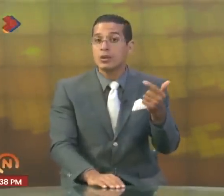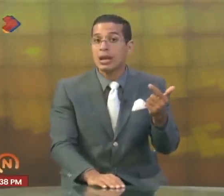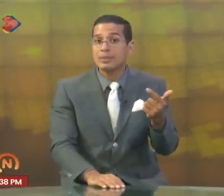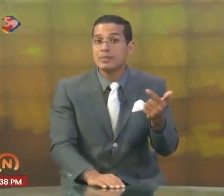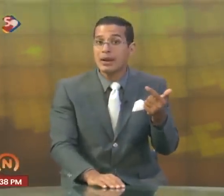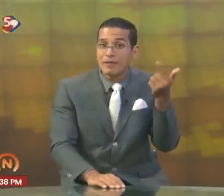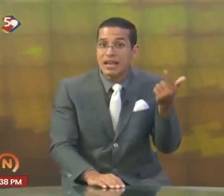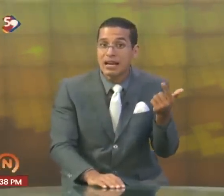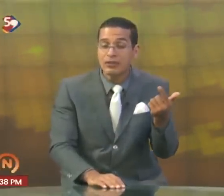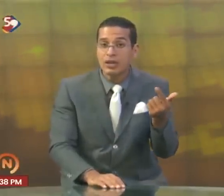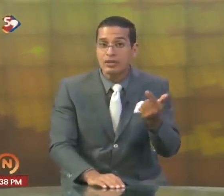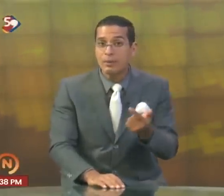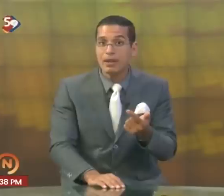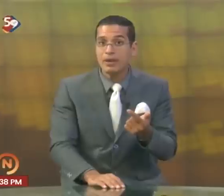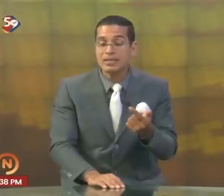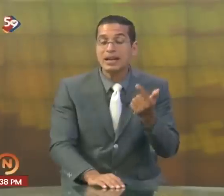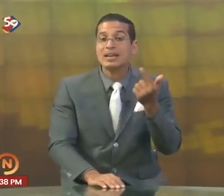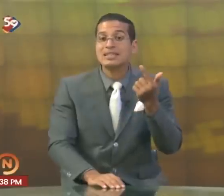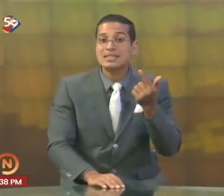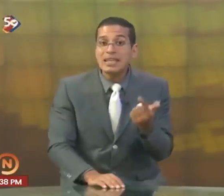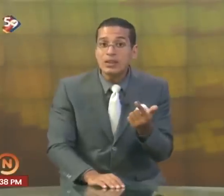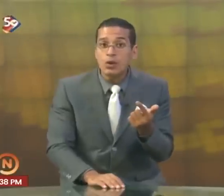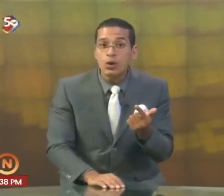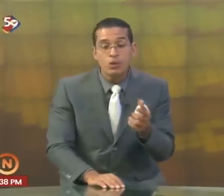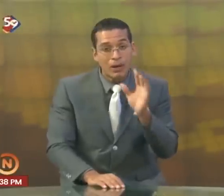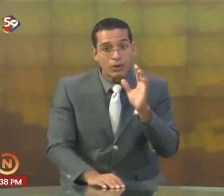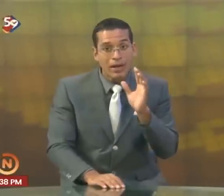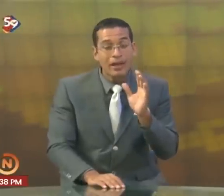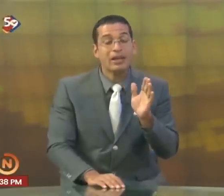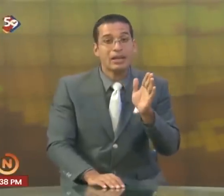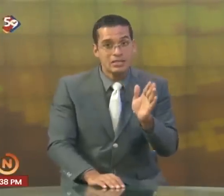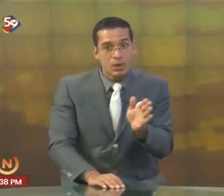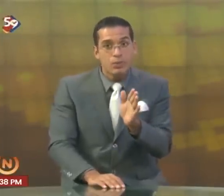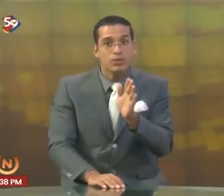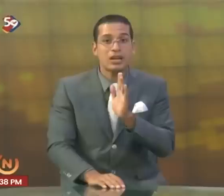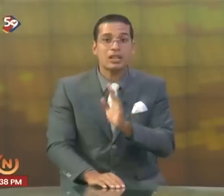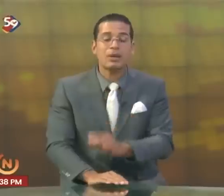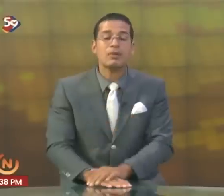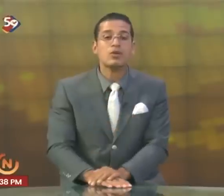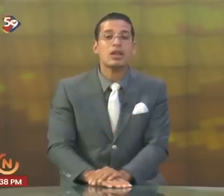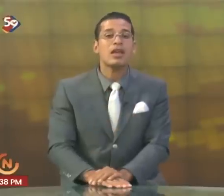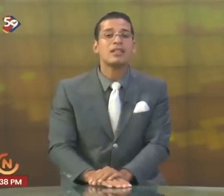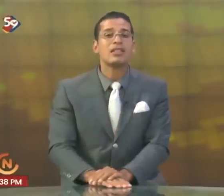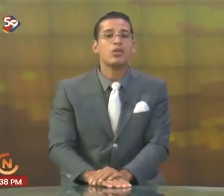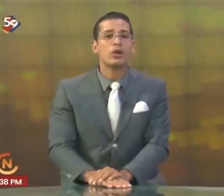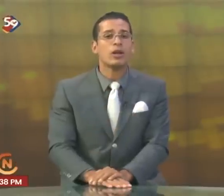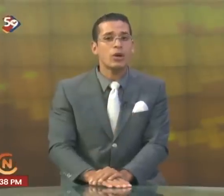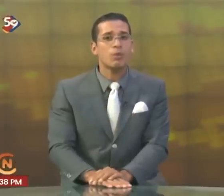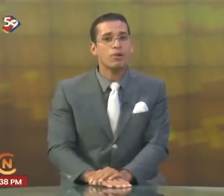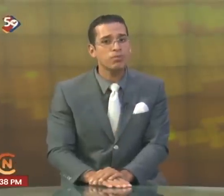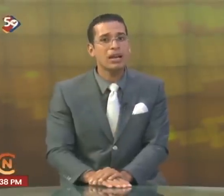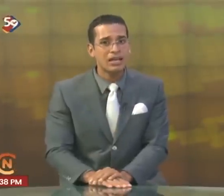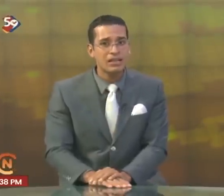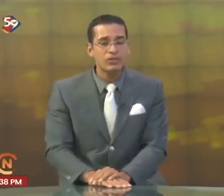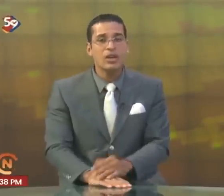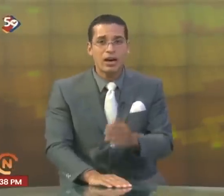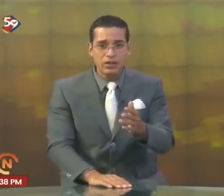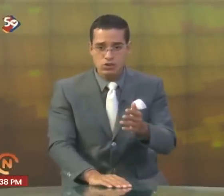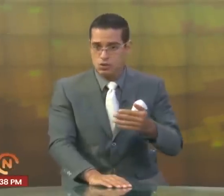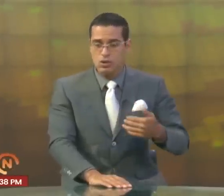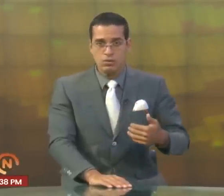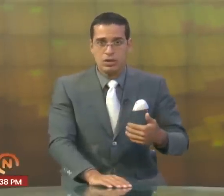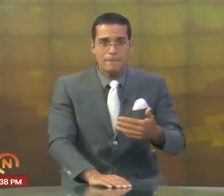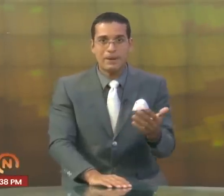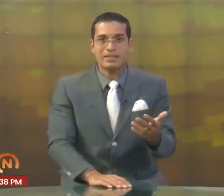dólares y una de las principales filiales de PDVSA, Citgo, valorada en eso mismo en 30 mil millones de dólares. Bueno, Bob Meléndez